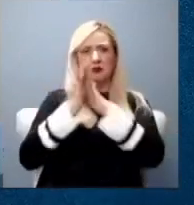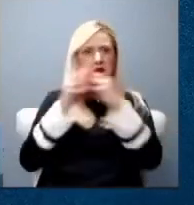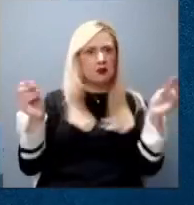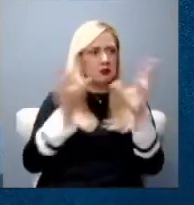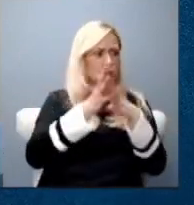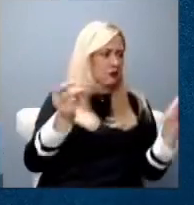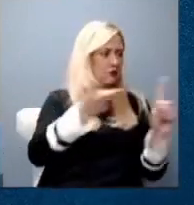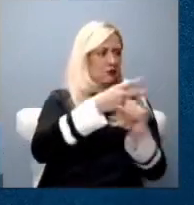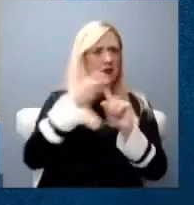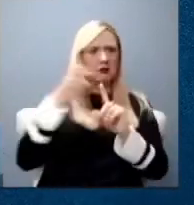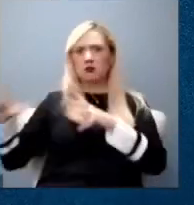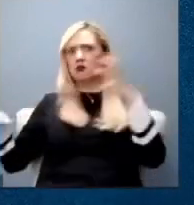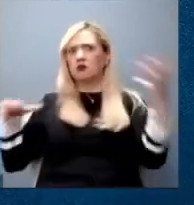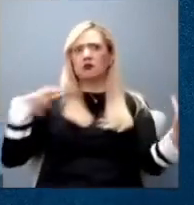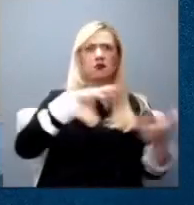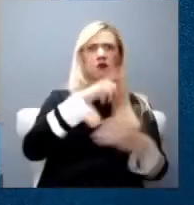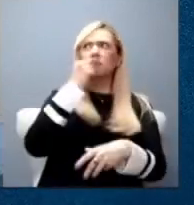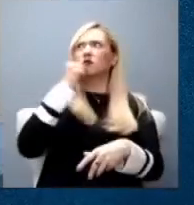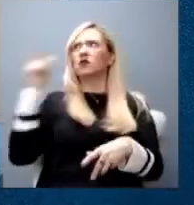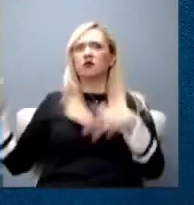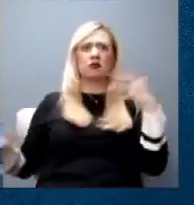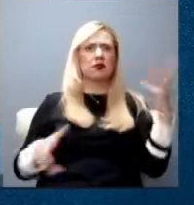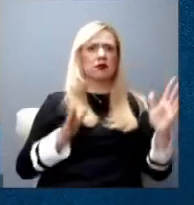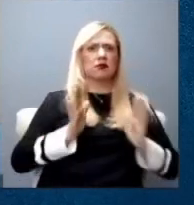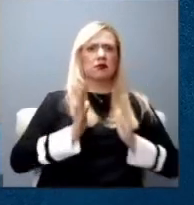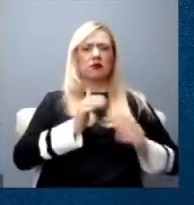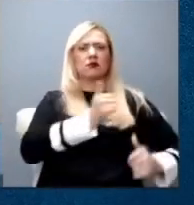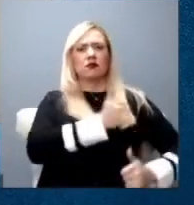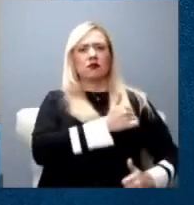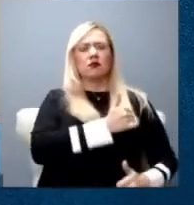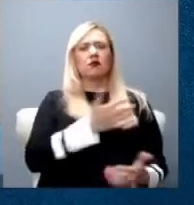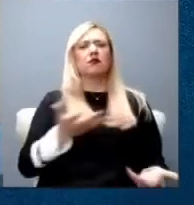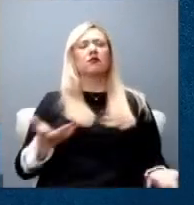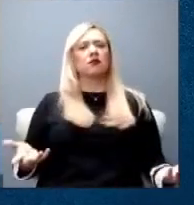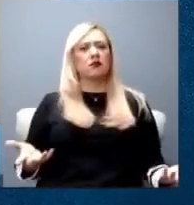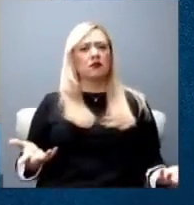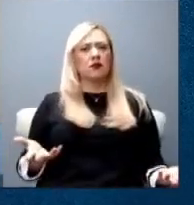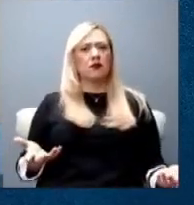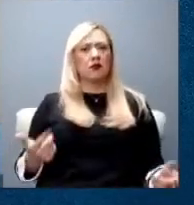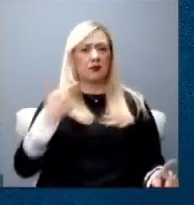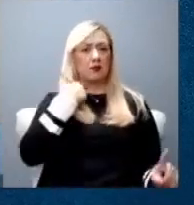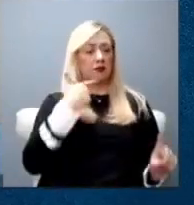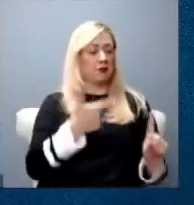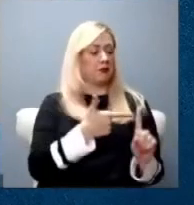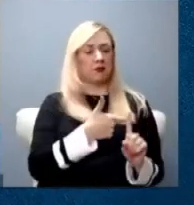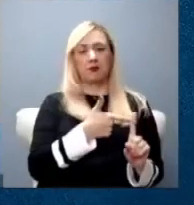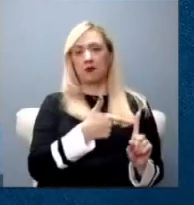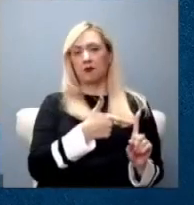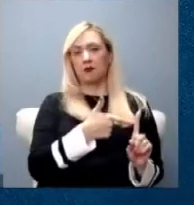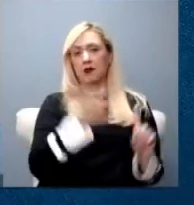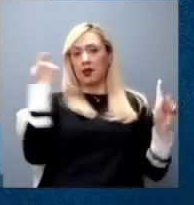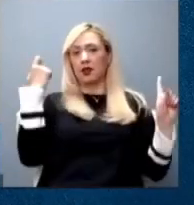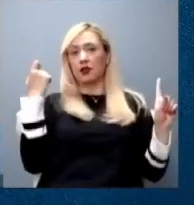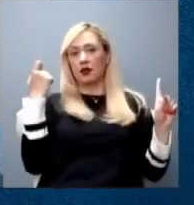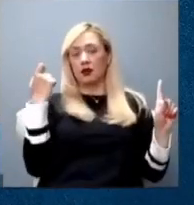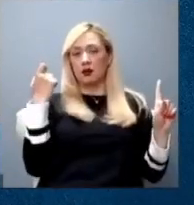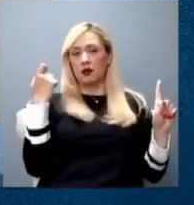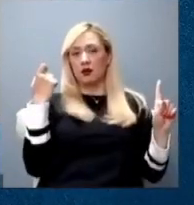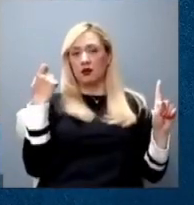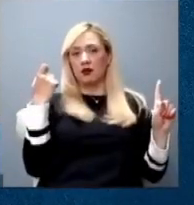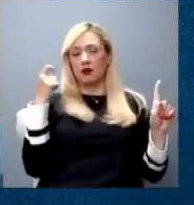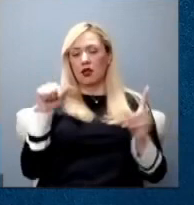hubo en manos de las fuerzas de seguridad del Estado, ¿qué se diferencian de ser un asesinato que puede ser abordado desde el Código